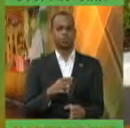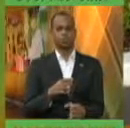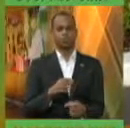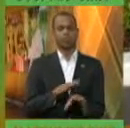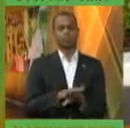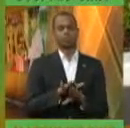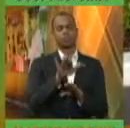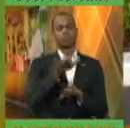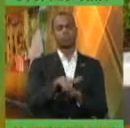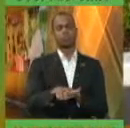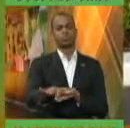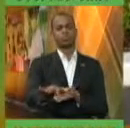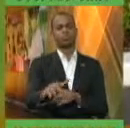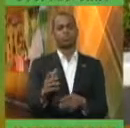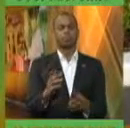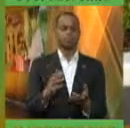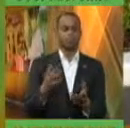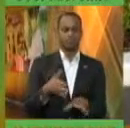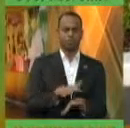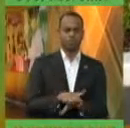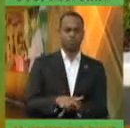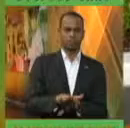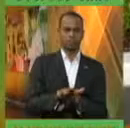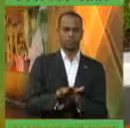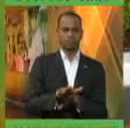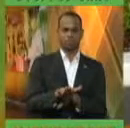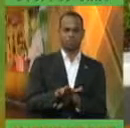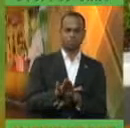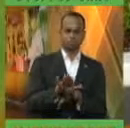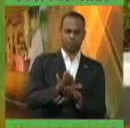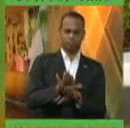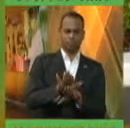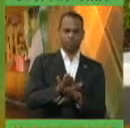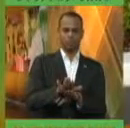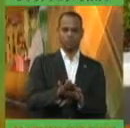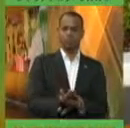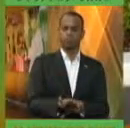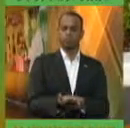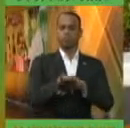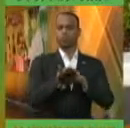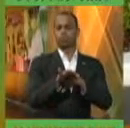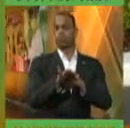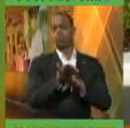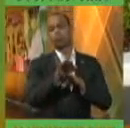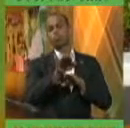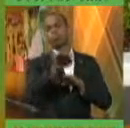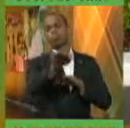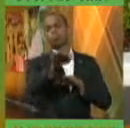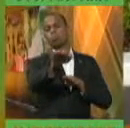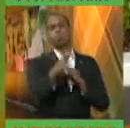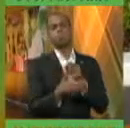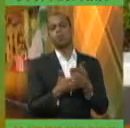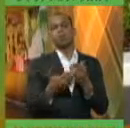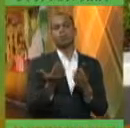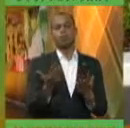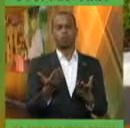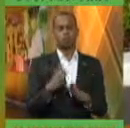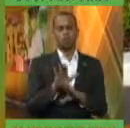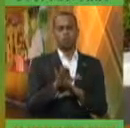vivo que aguanto más corta las rampas tiene que ser en fin a dos cuanto más larga más así de